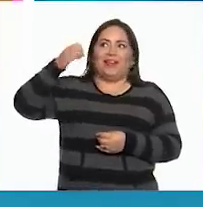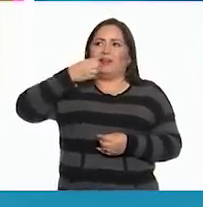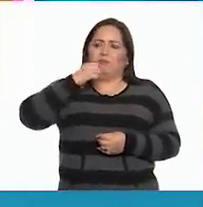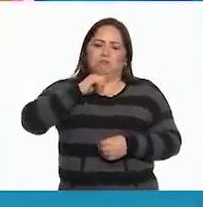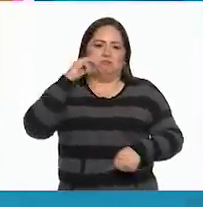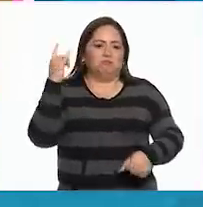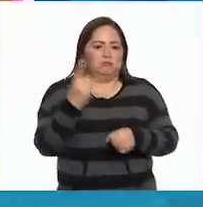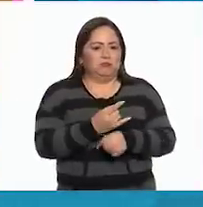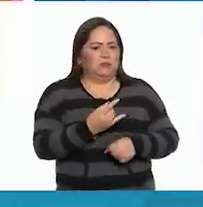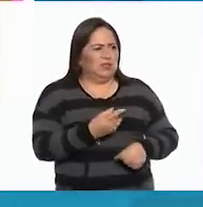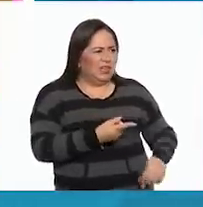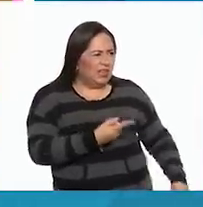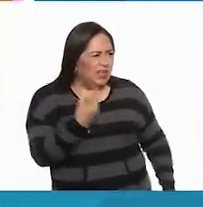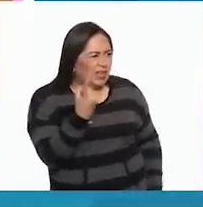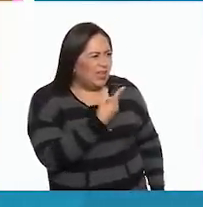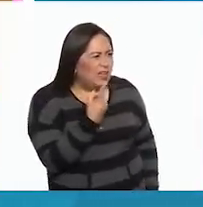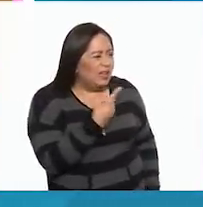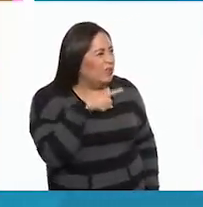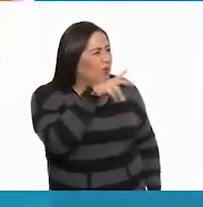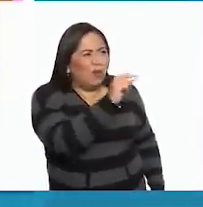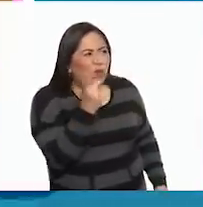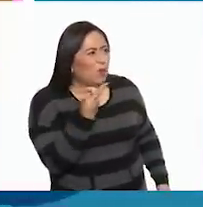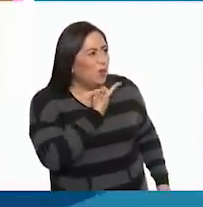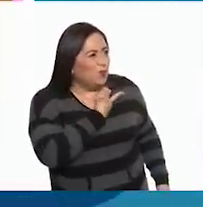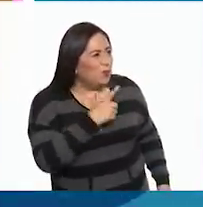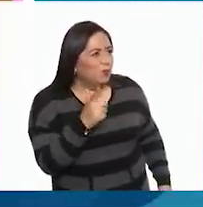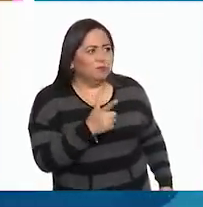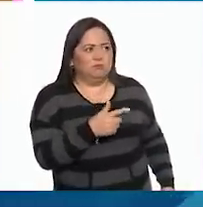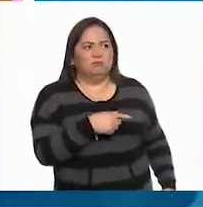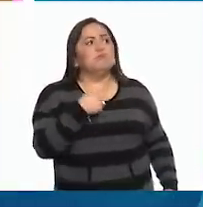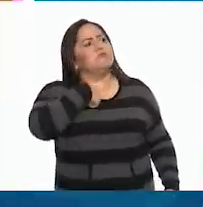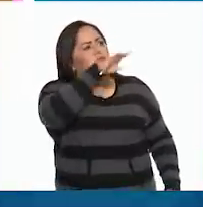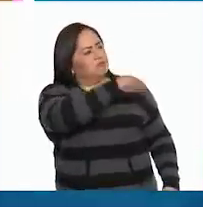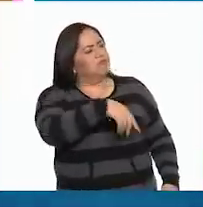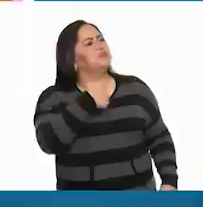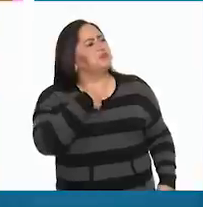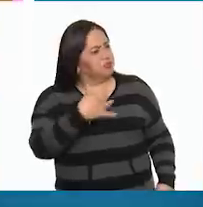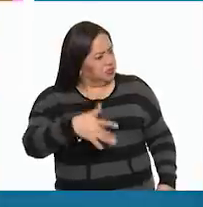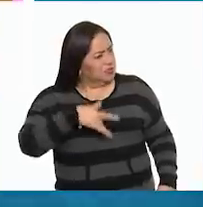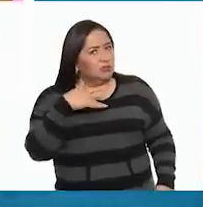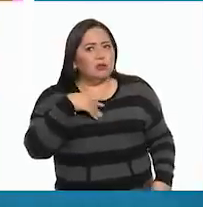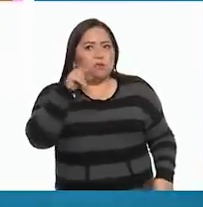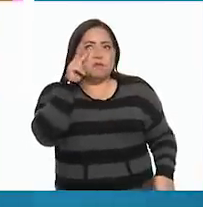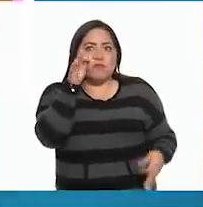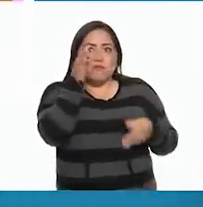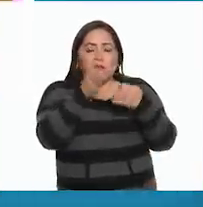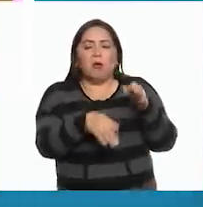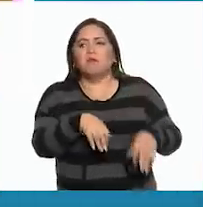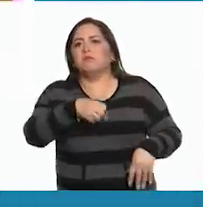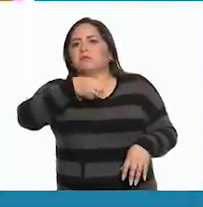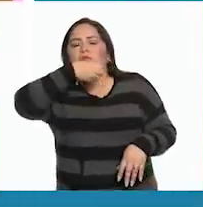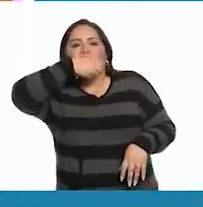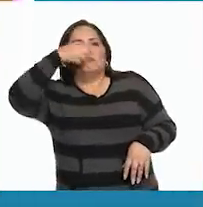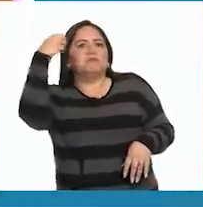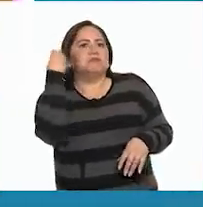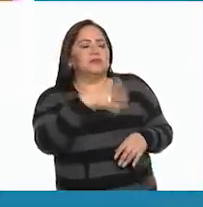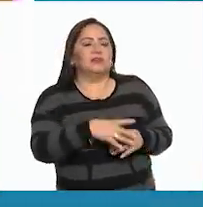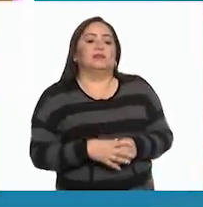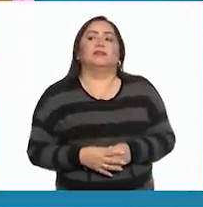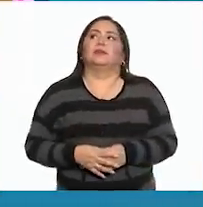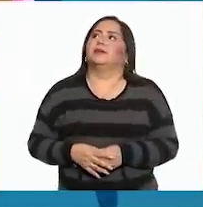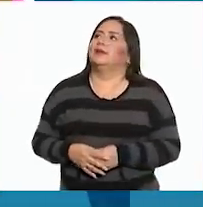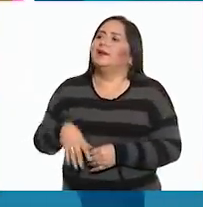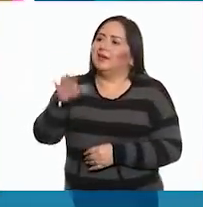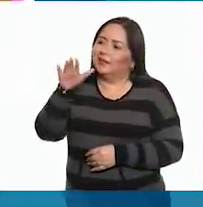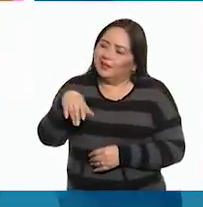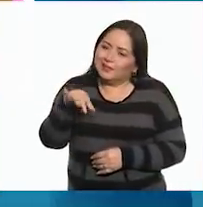¿Qué, qué? ¿No le gustó? Pues a mí me pareció que el final fue de lo más inesperado. Ay,